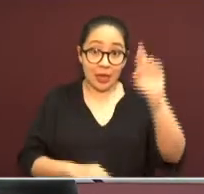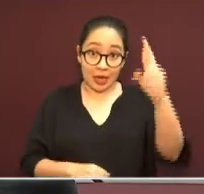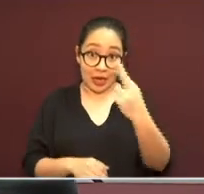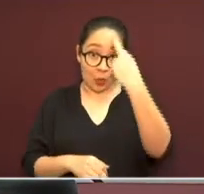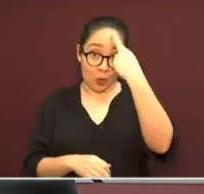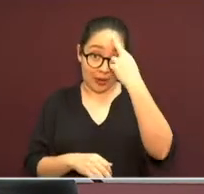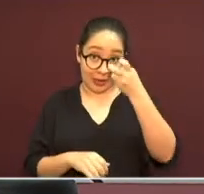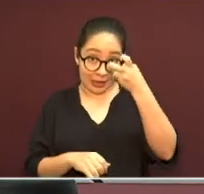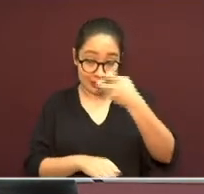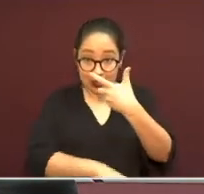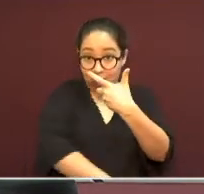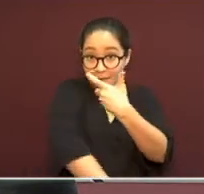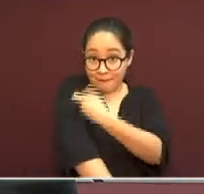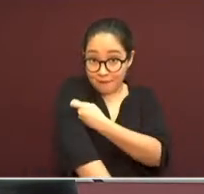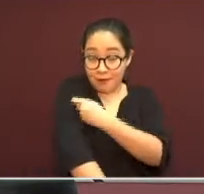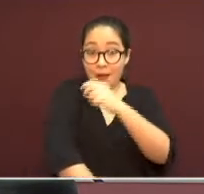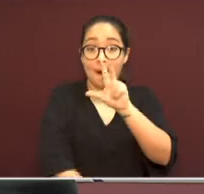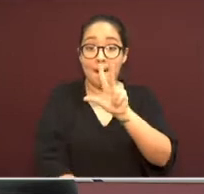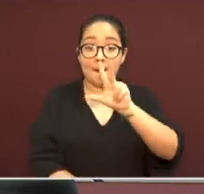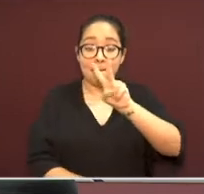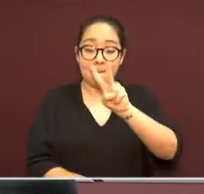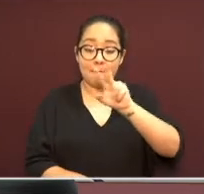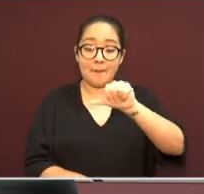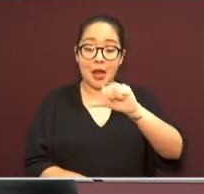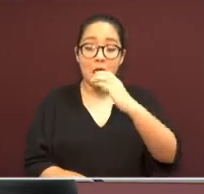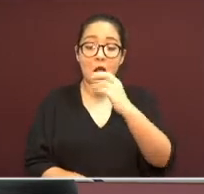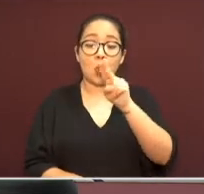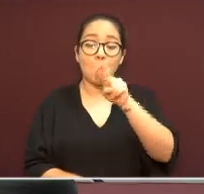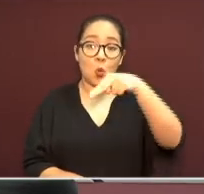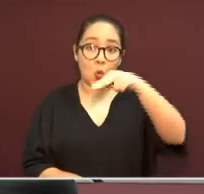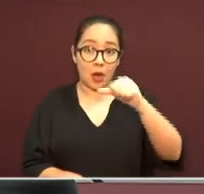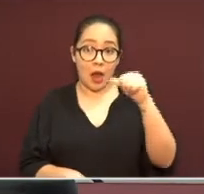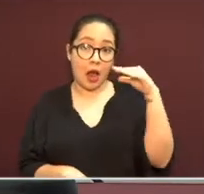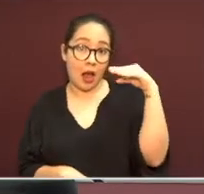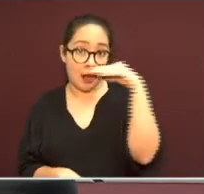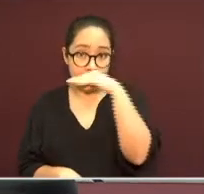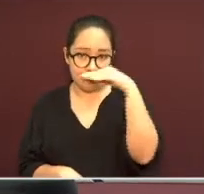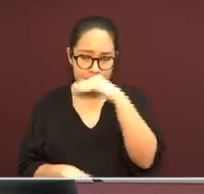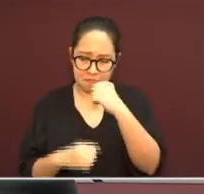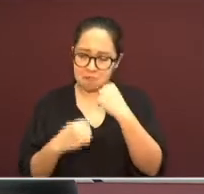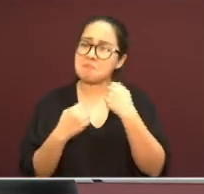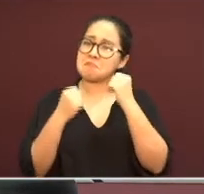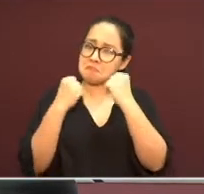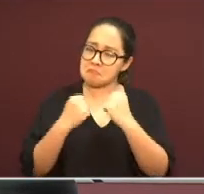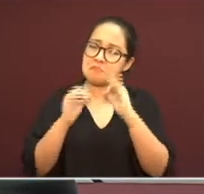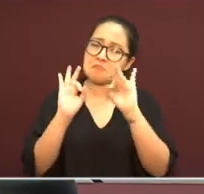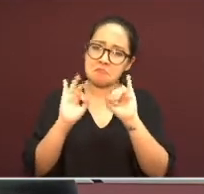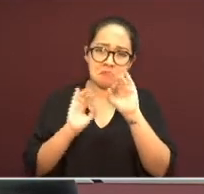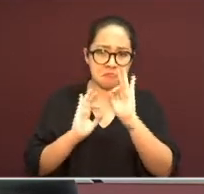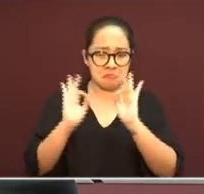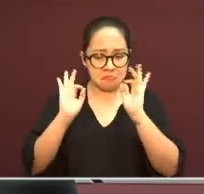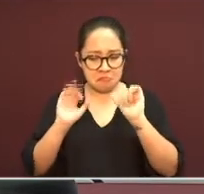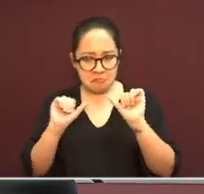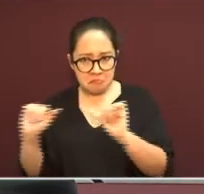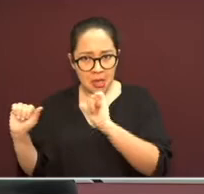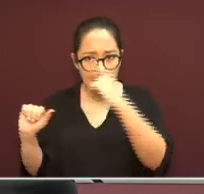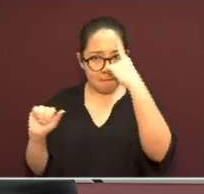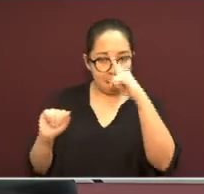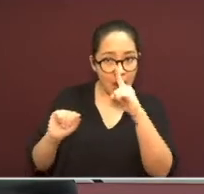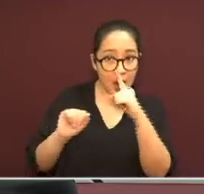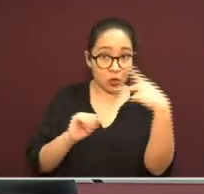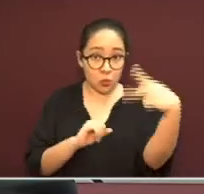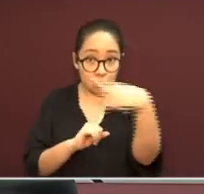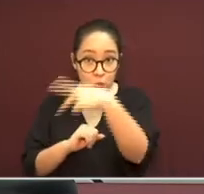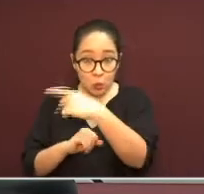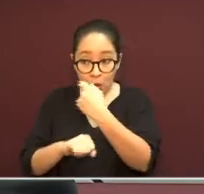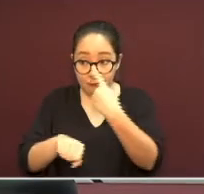esta vacuna es totalmente gratuita y segura es un método eficaz para protegerlos de